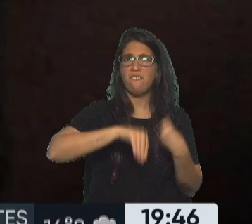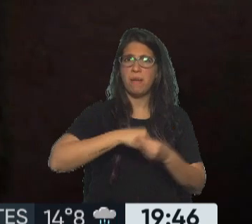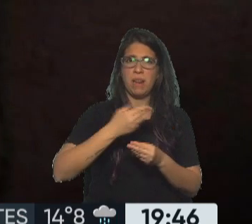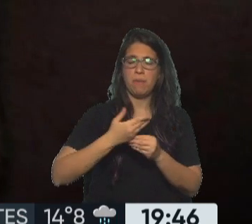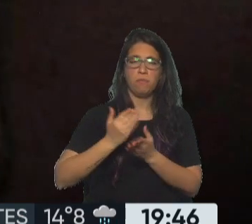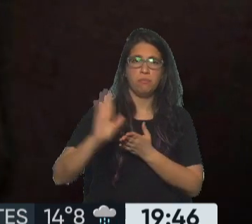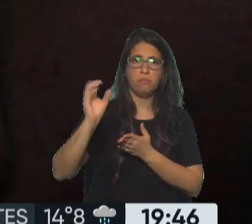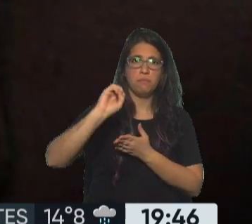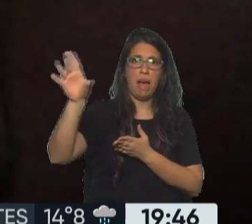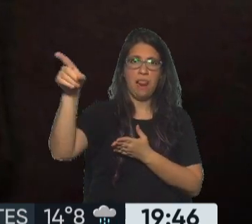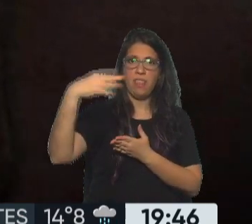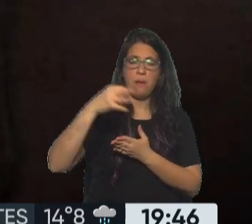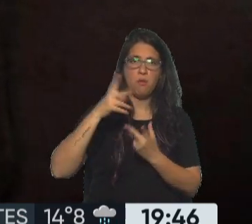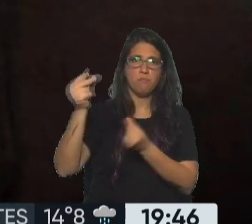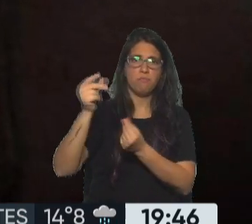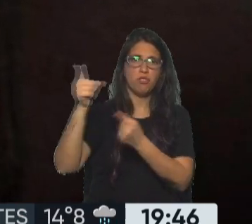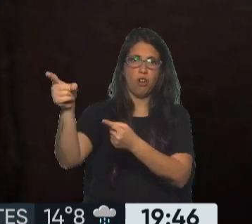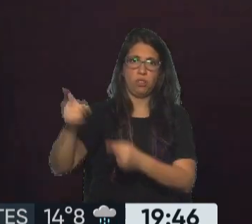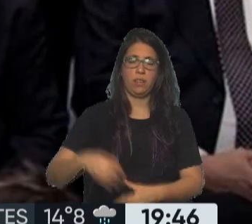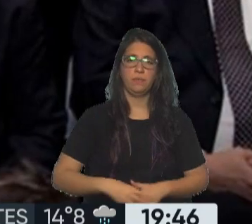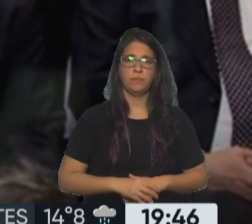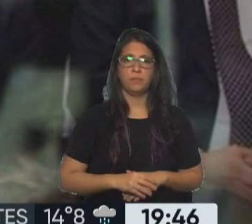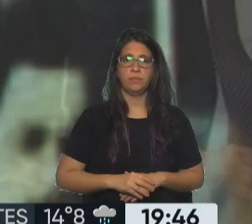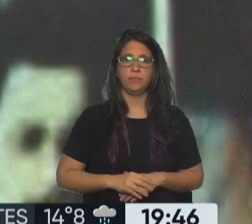hicieron está mal y hay que salir a repudiarlo.